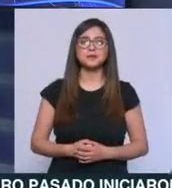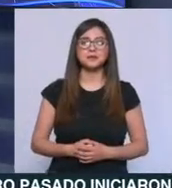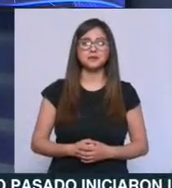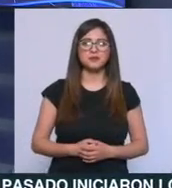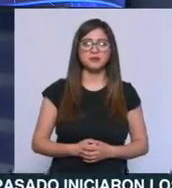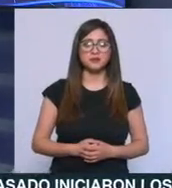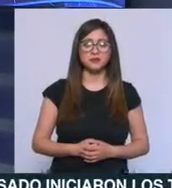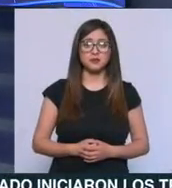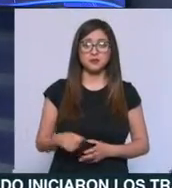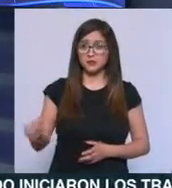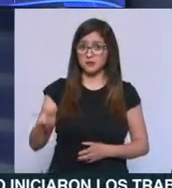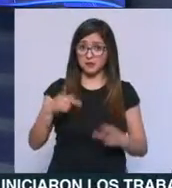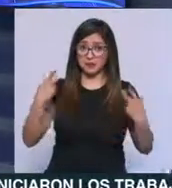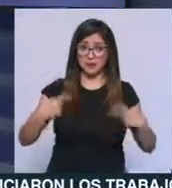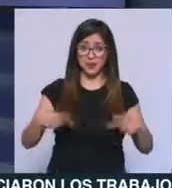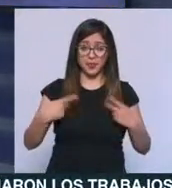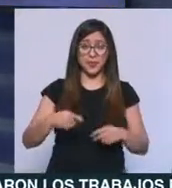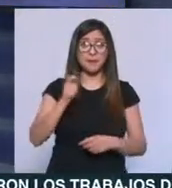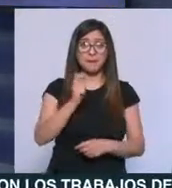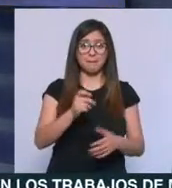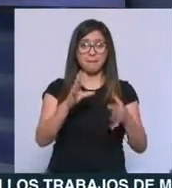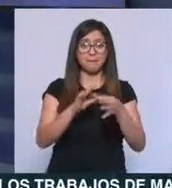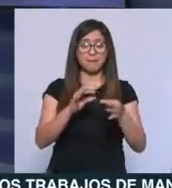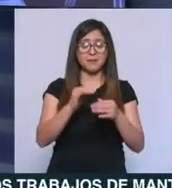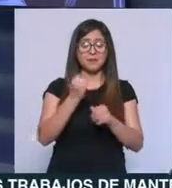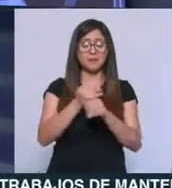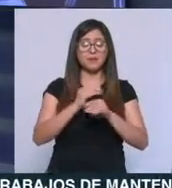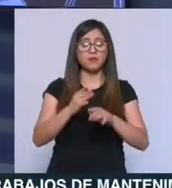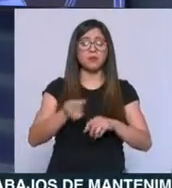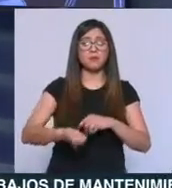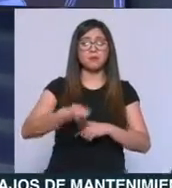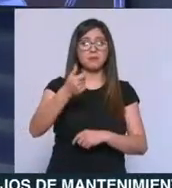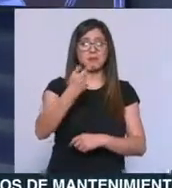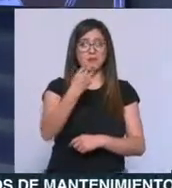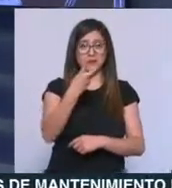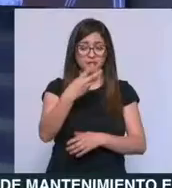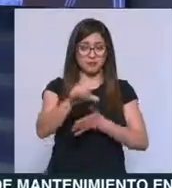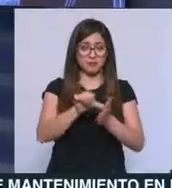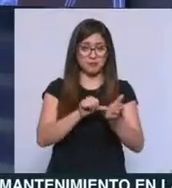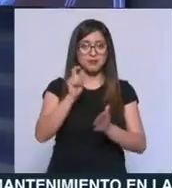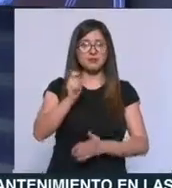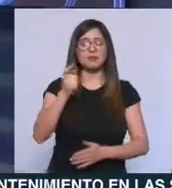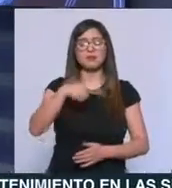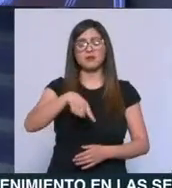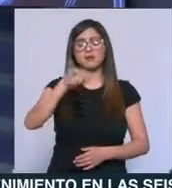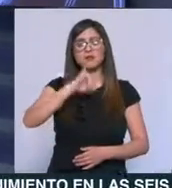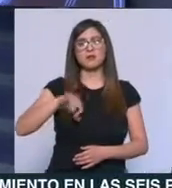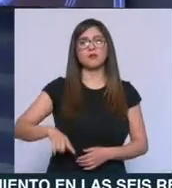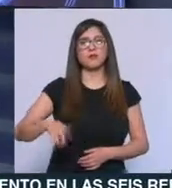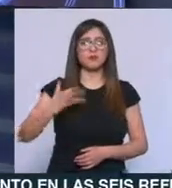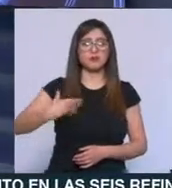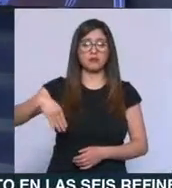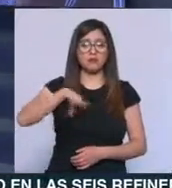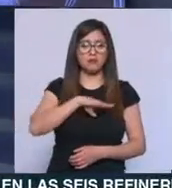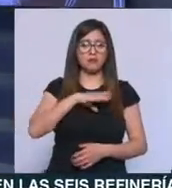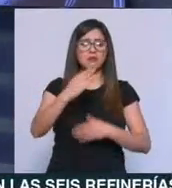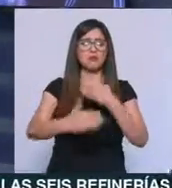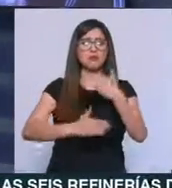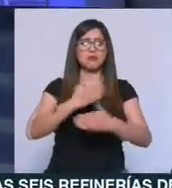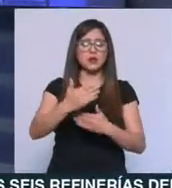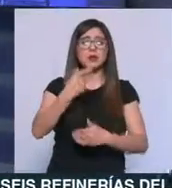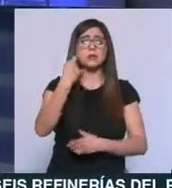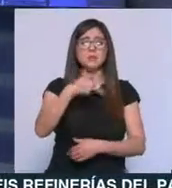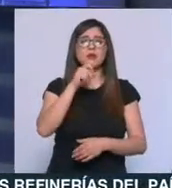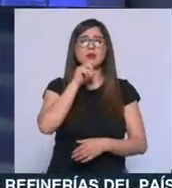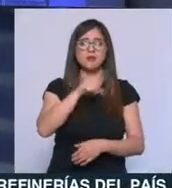Los asistentes al informe sobre los primeros 3 meses de la administración de la doctora Claudia Sheinbaum reconocieron los avances que ha logrado, pero también puntualizaron